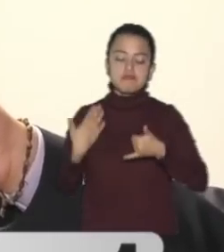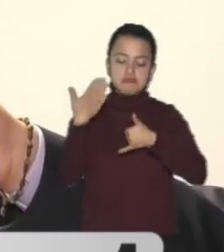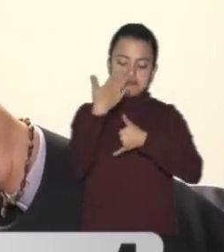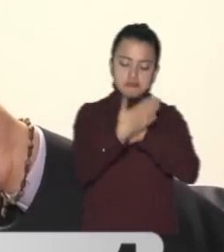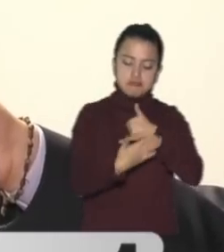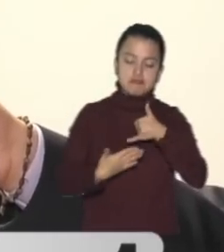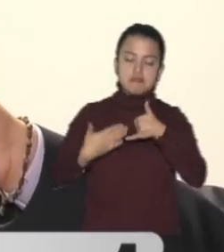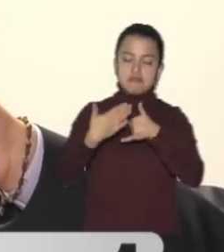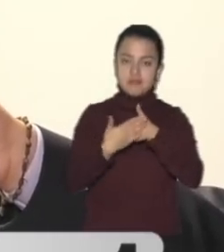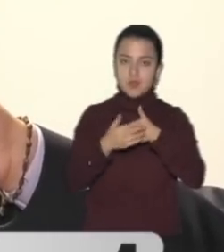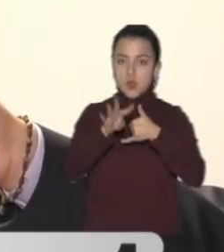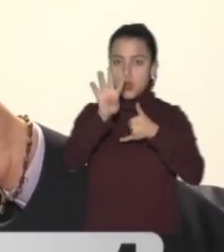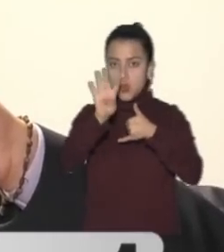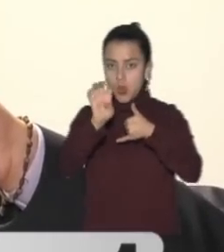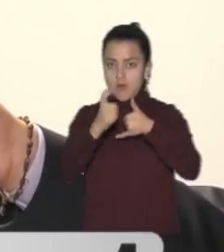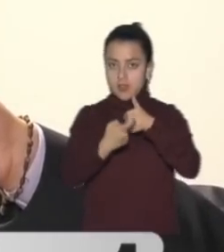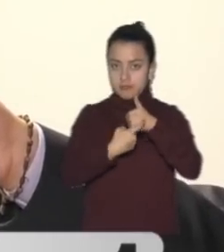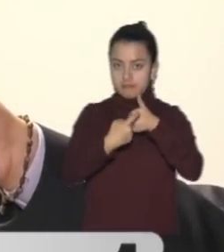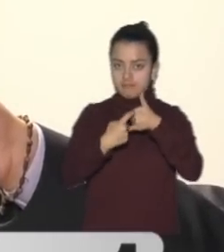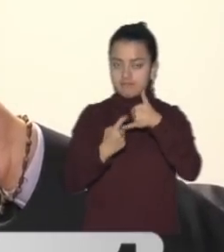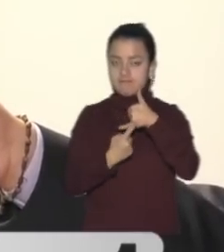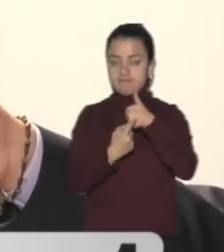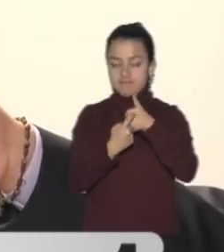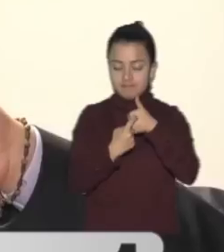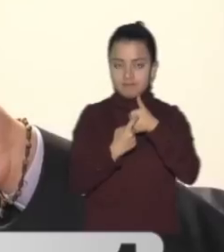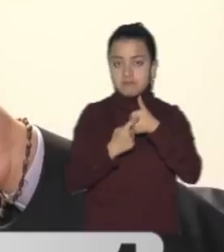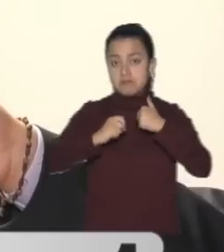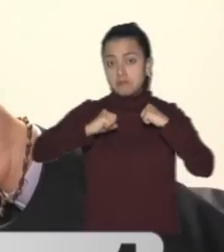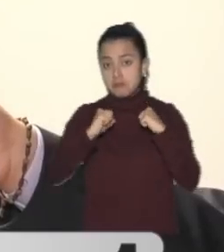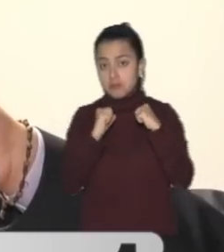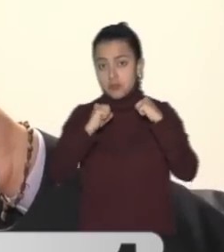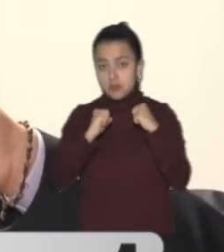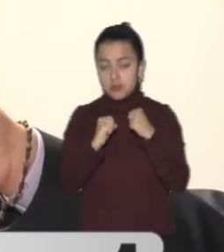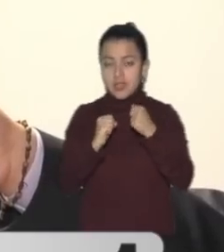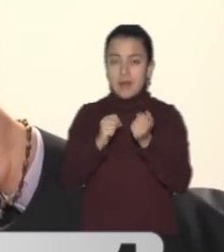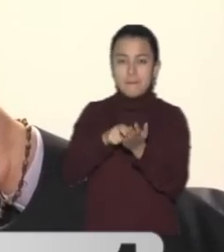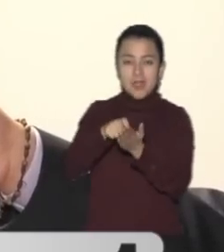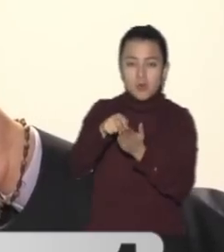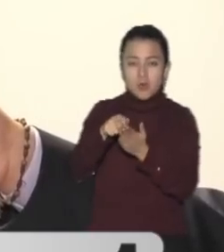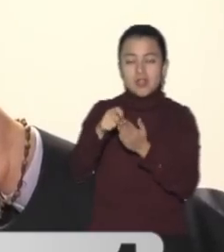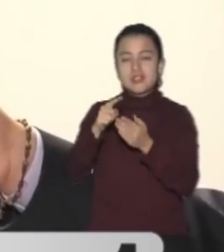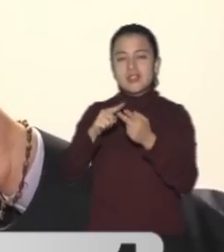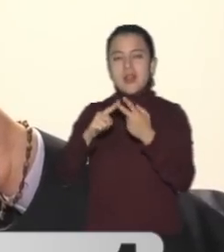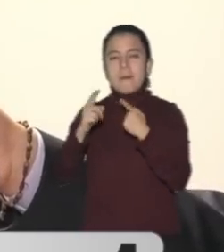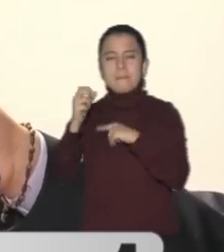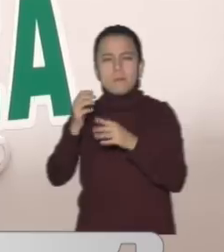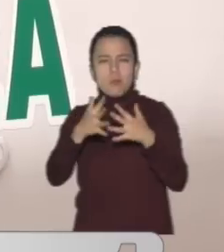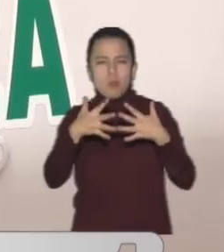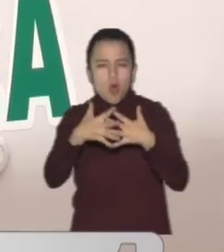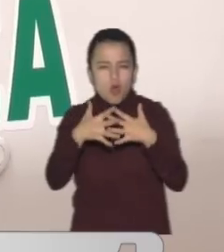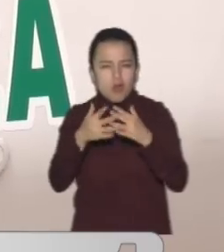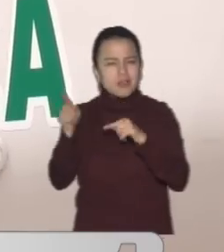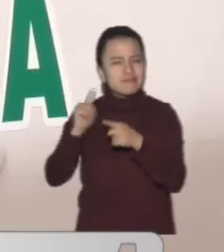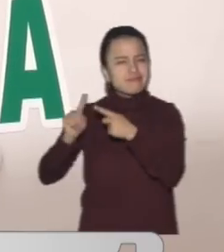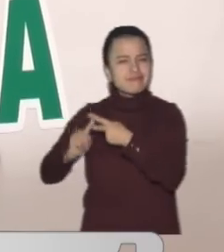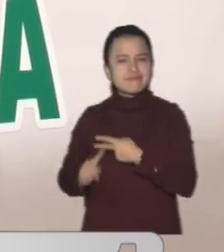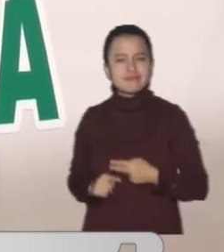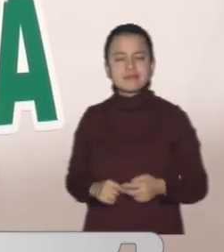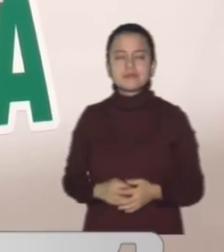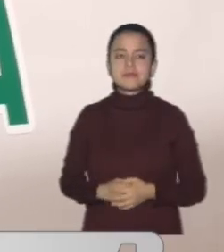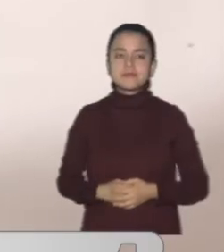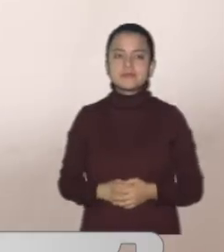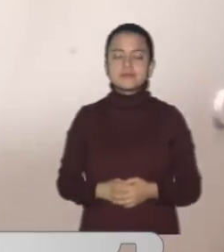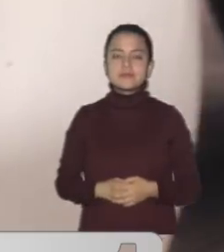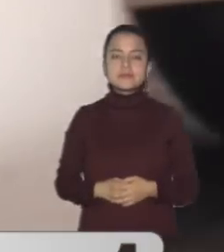Tenemos 9 ciudades detectadas. Podemos mencionar Bogotá, Piedecuesta, Mocoa, entre algunas de estas. El llamado es para los centros